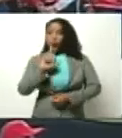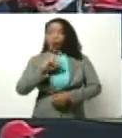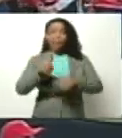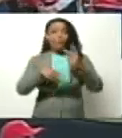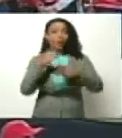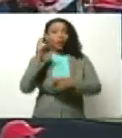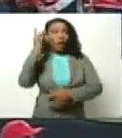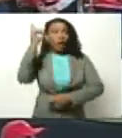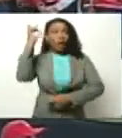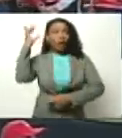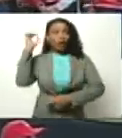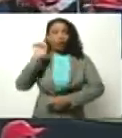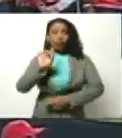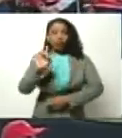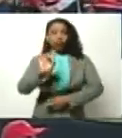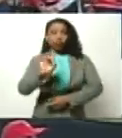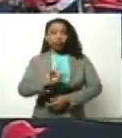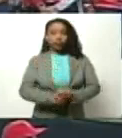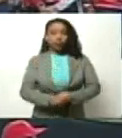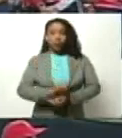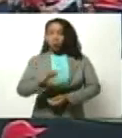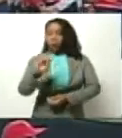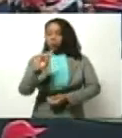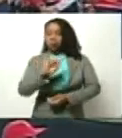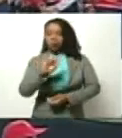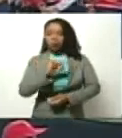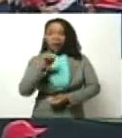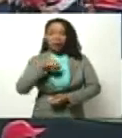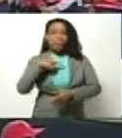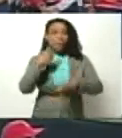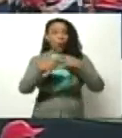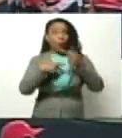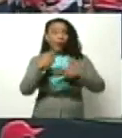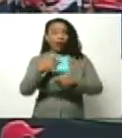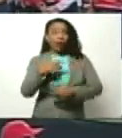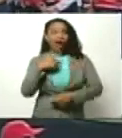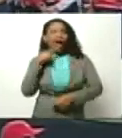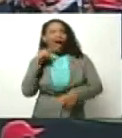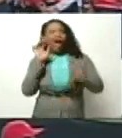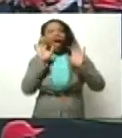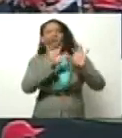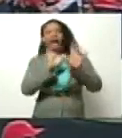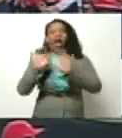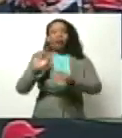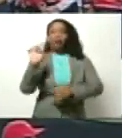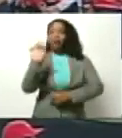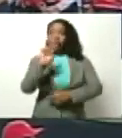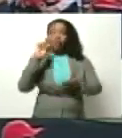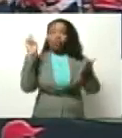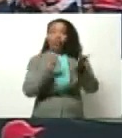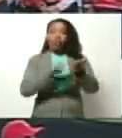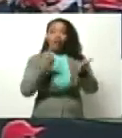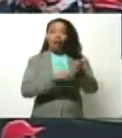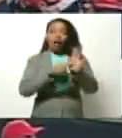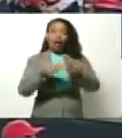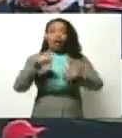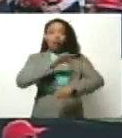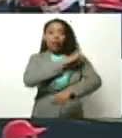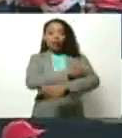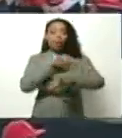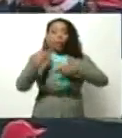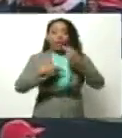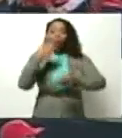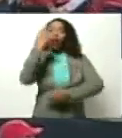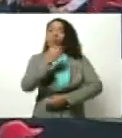chicharronera no es esto no es política de mamadera de gallo es de verdad Esta es una fuerza política